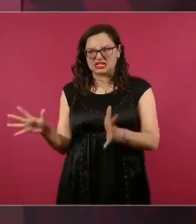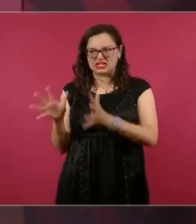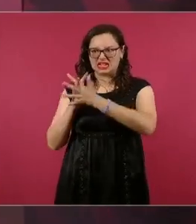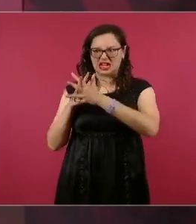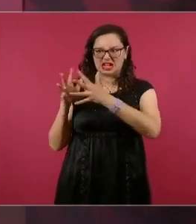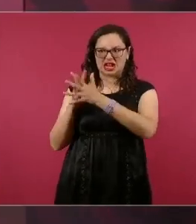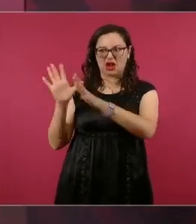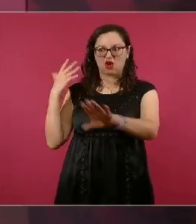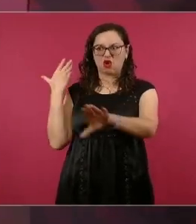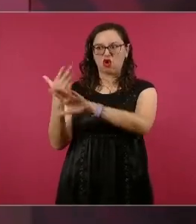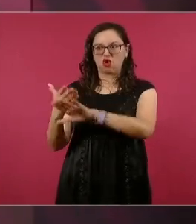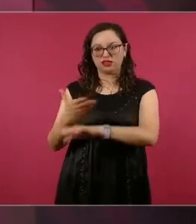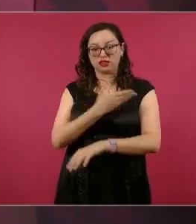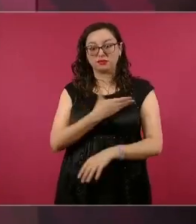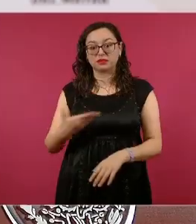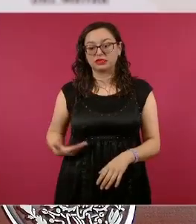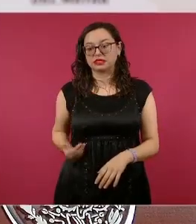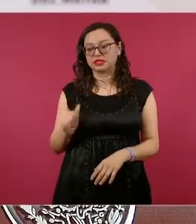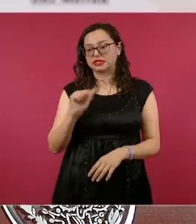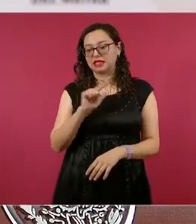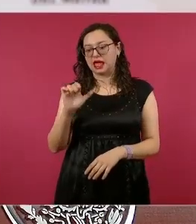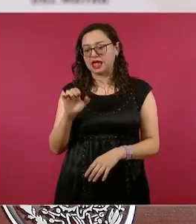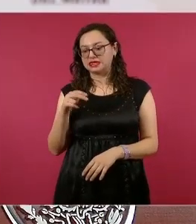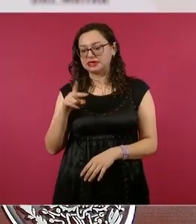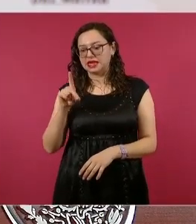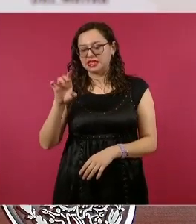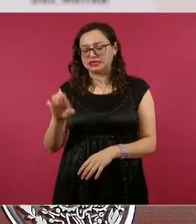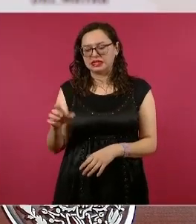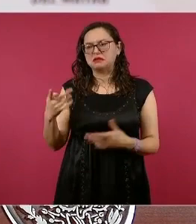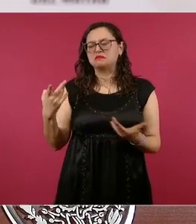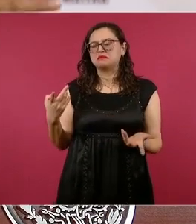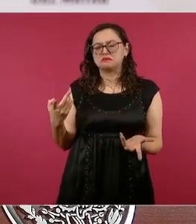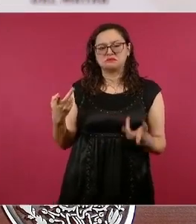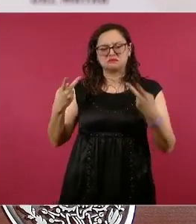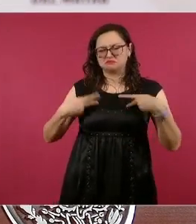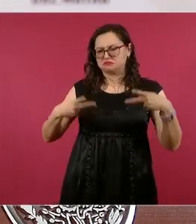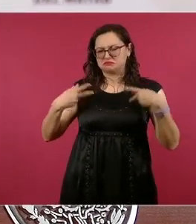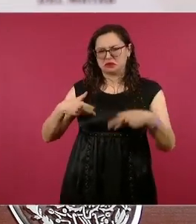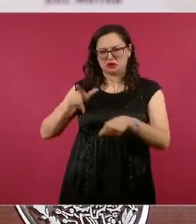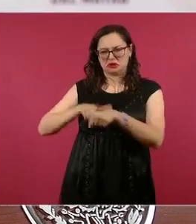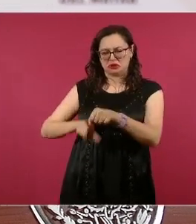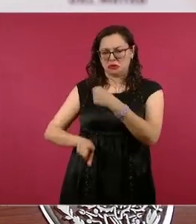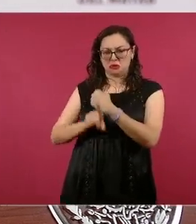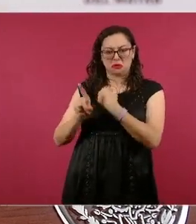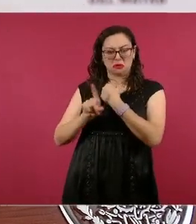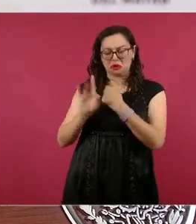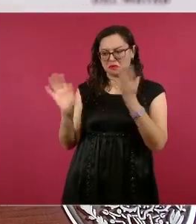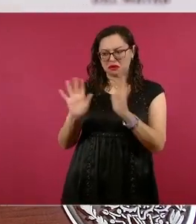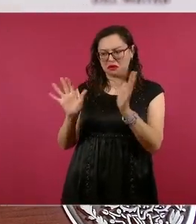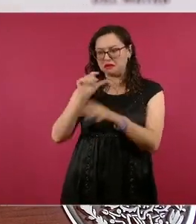contra el presidente Allende. Pero ahí están.